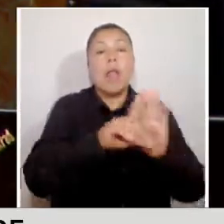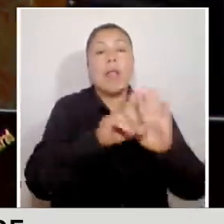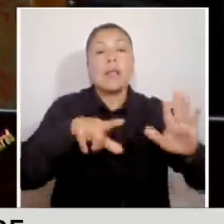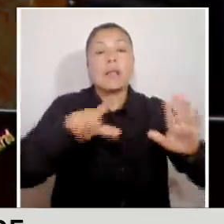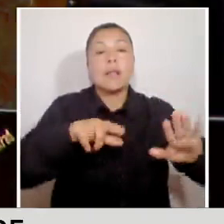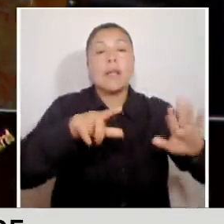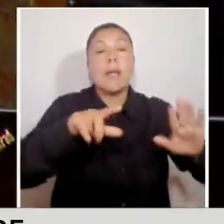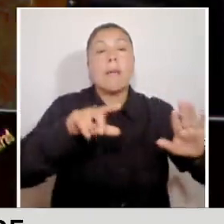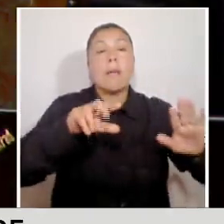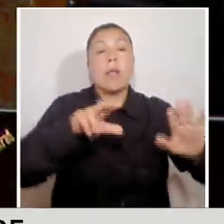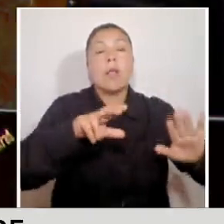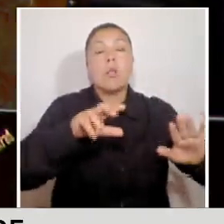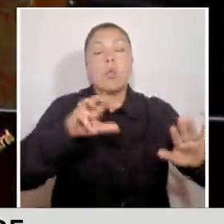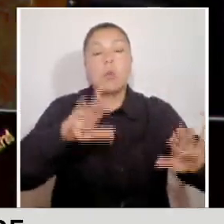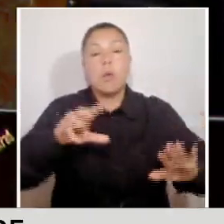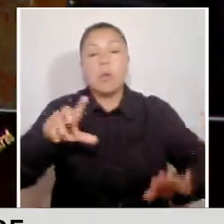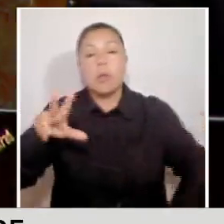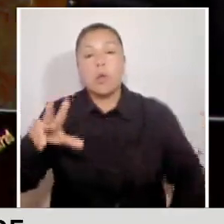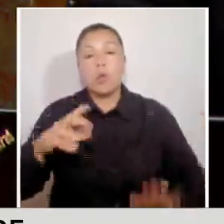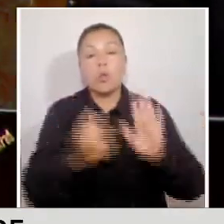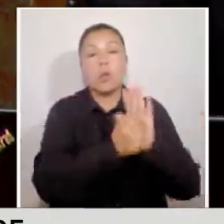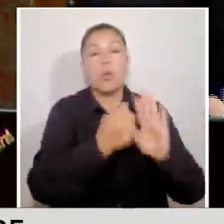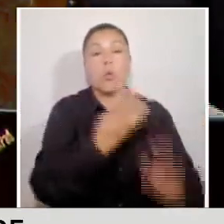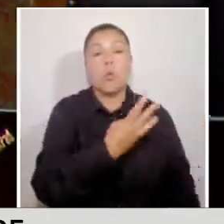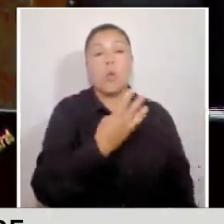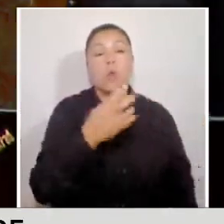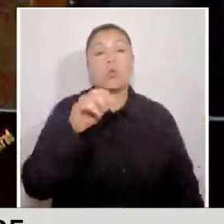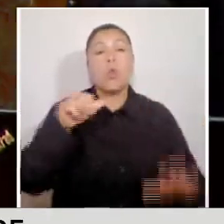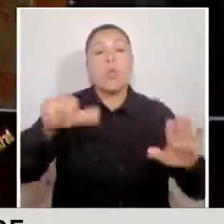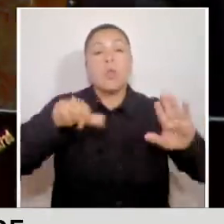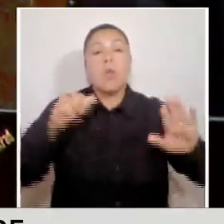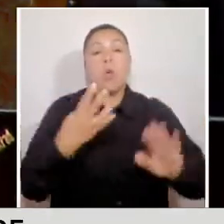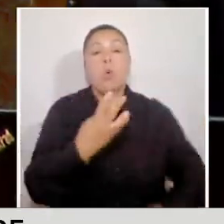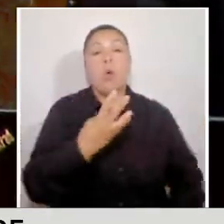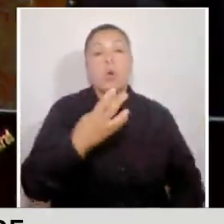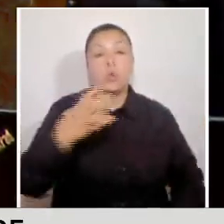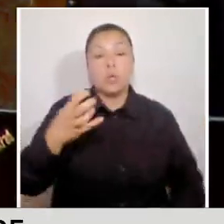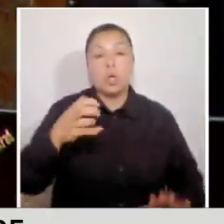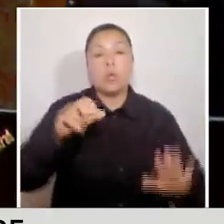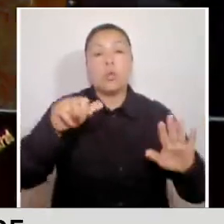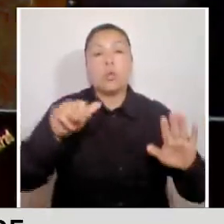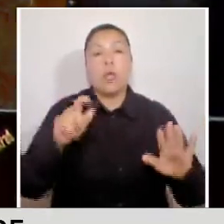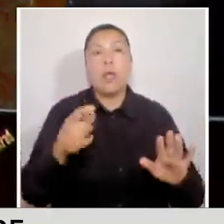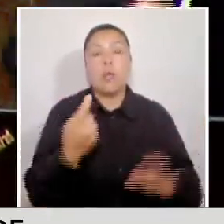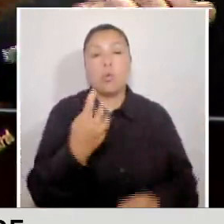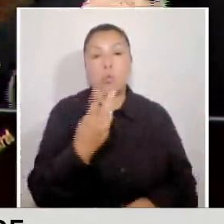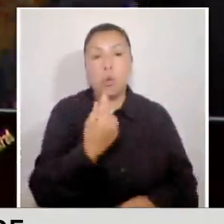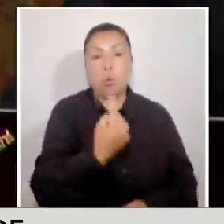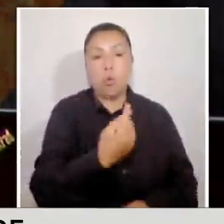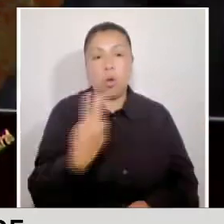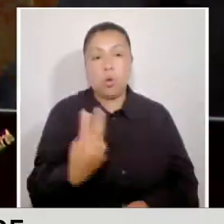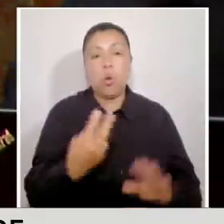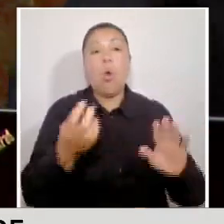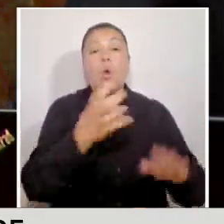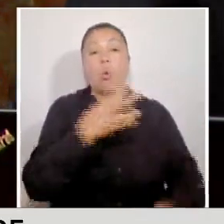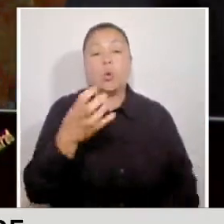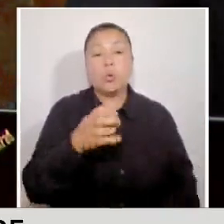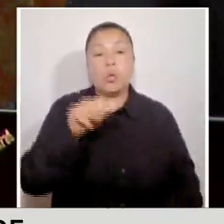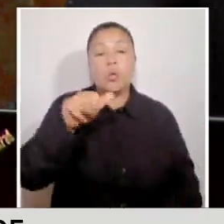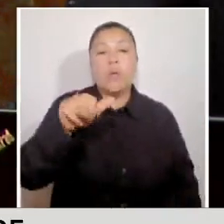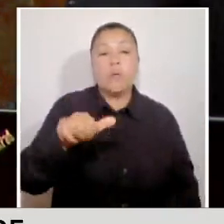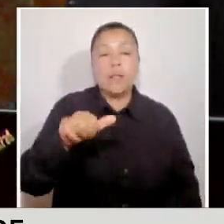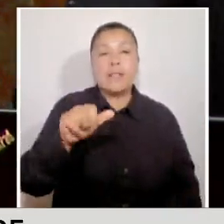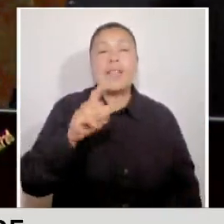17798 en los artículos 416 416 bis número 1 y 2 y 416 ter del